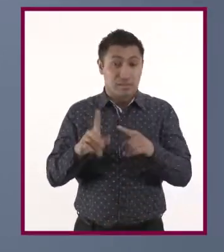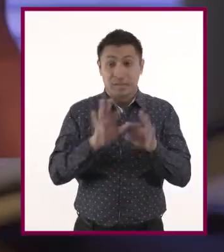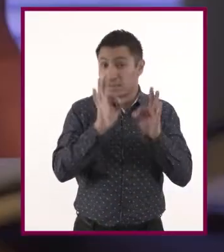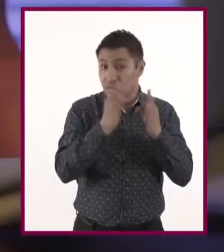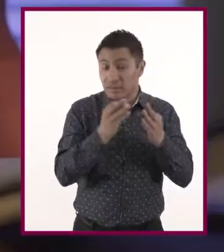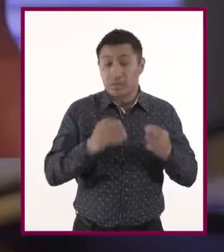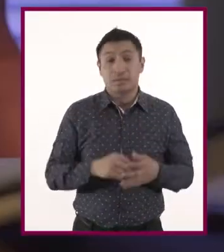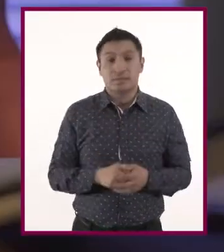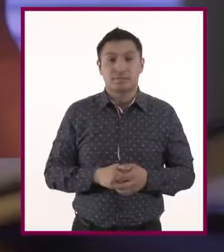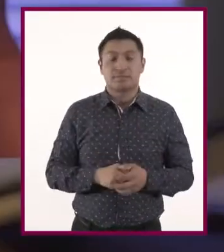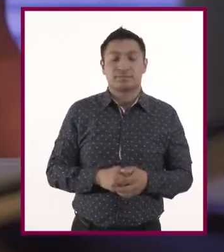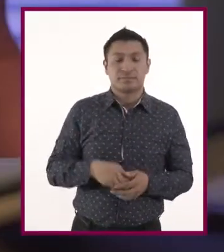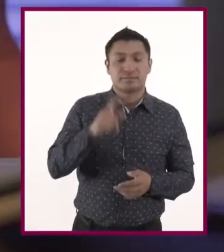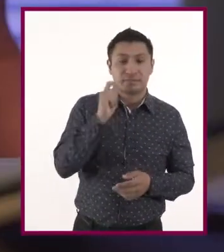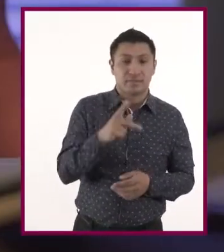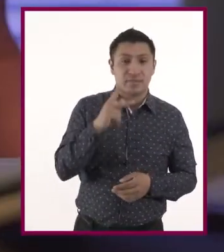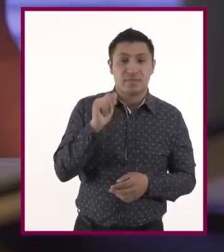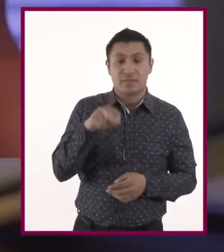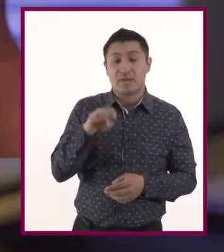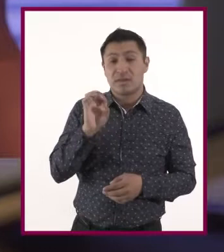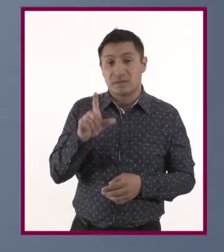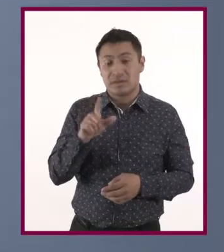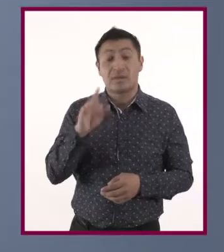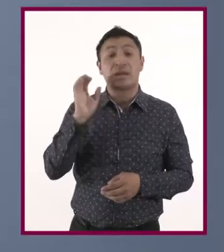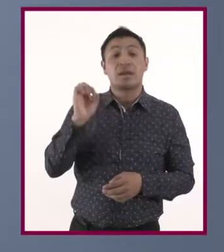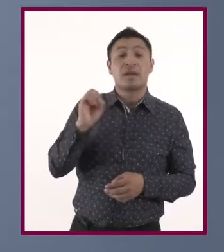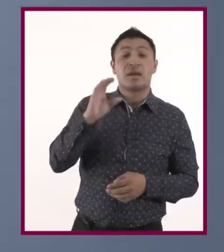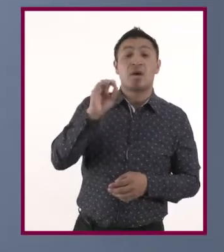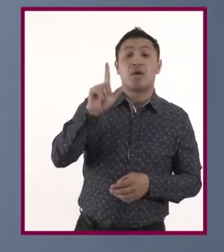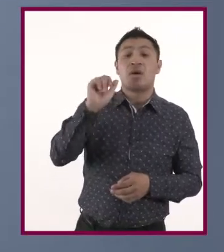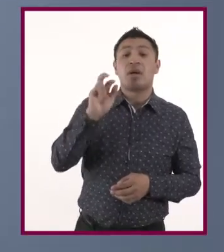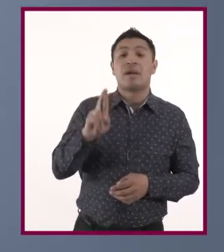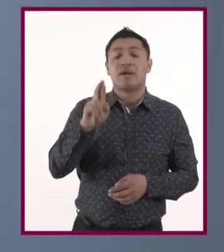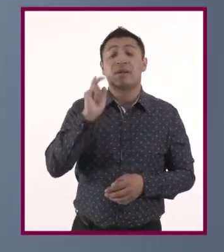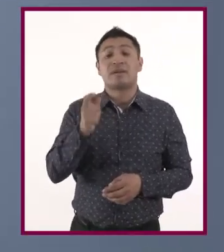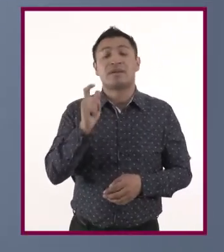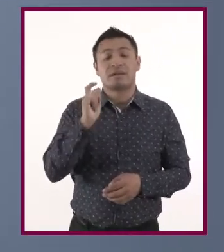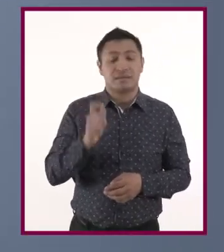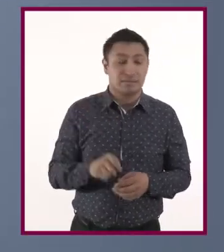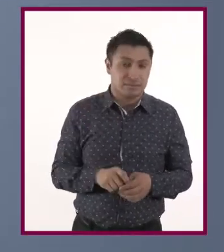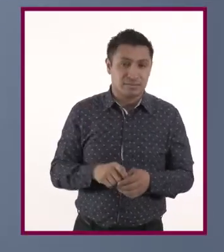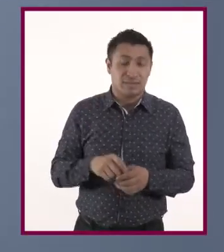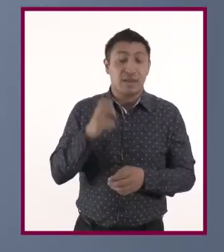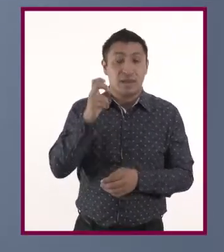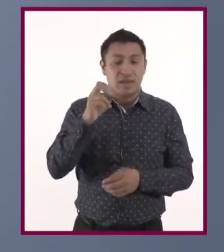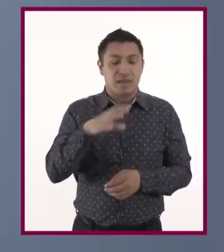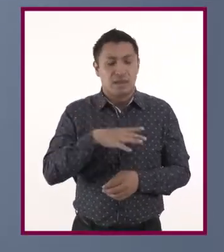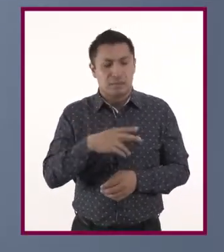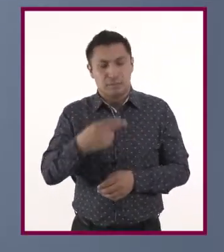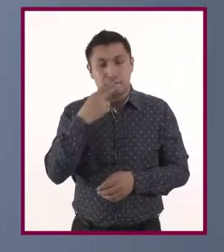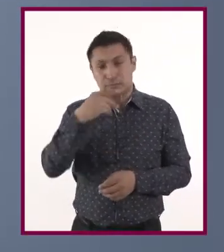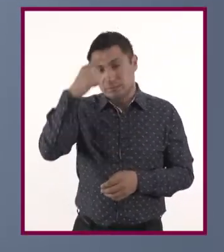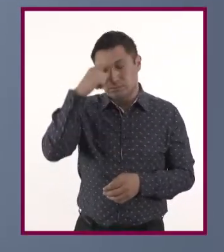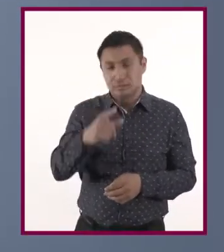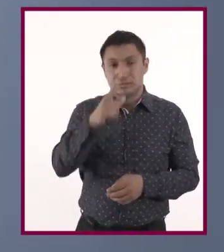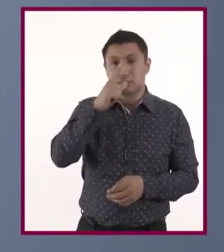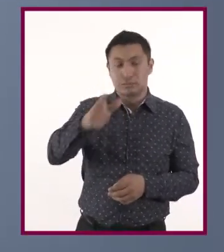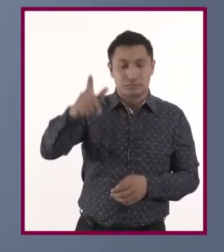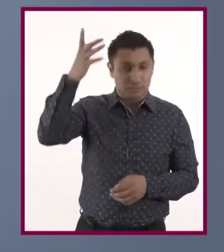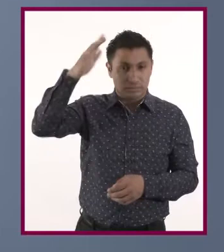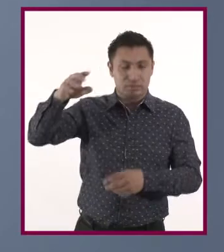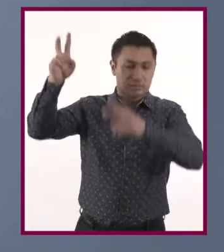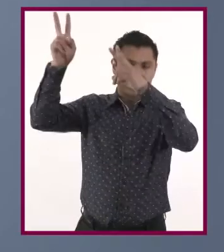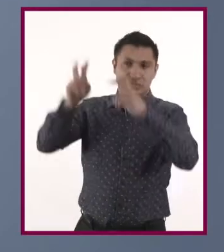térmicos. ¿Qué es un panel solar fotovoltaico? Un panel fotovoltaico es un dispositivo que sirve para captar los rayos del sol